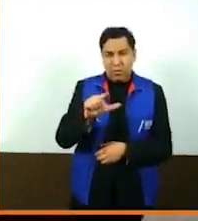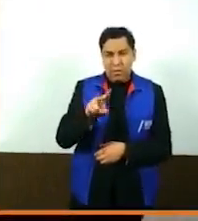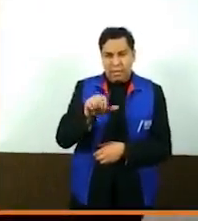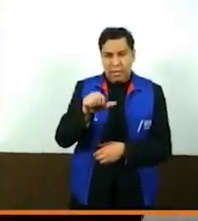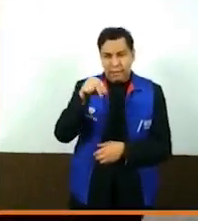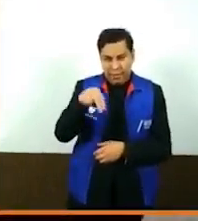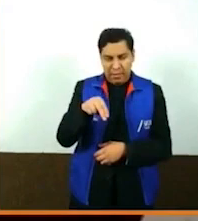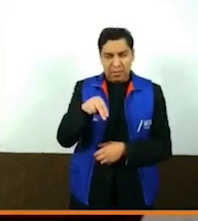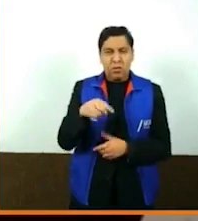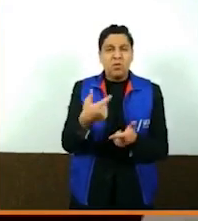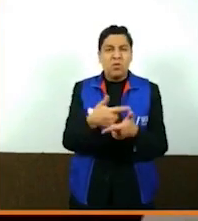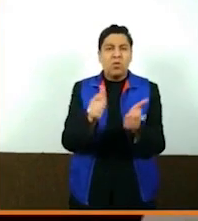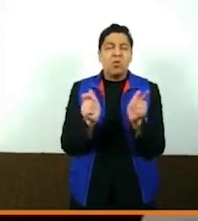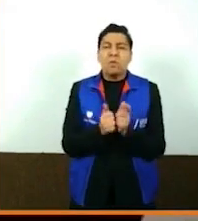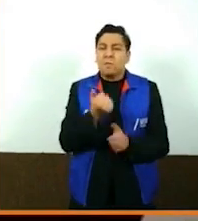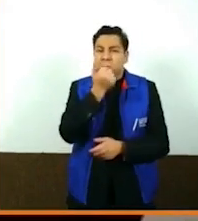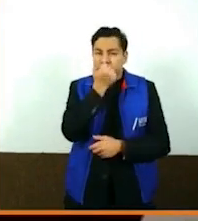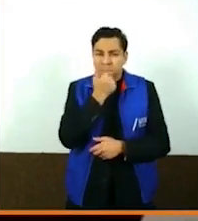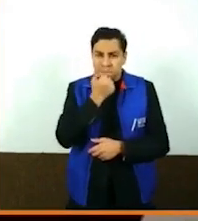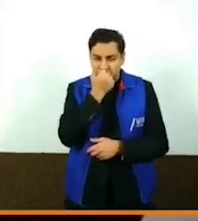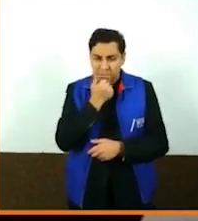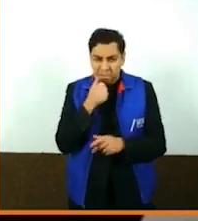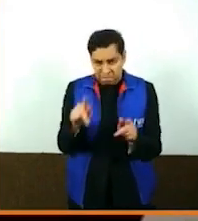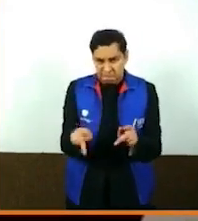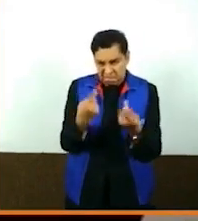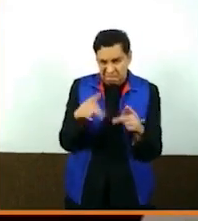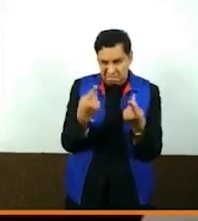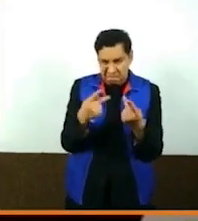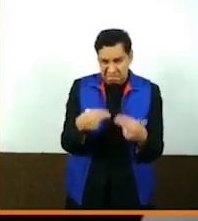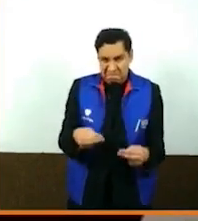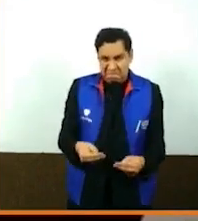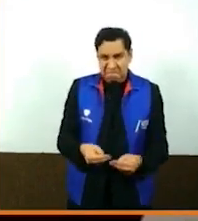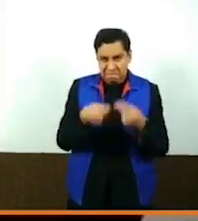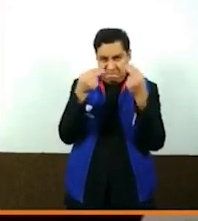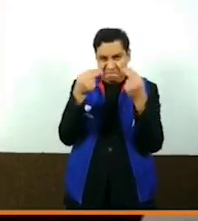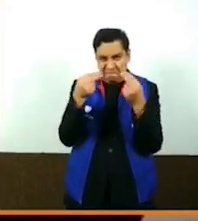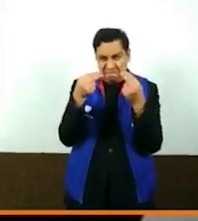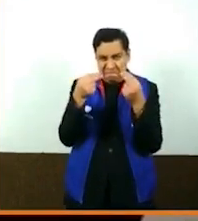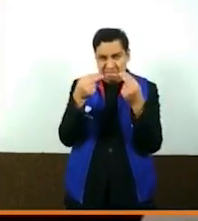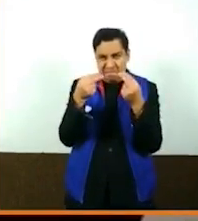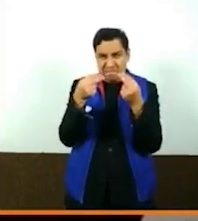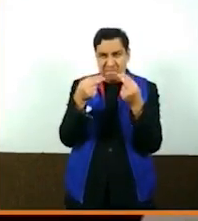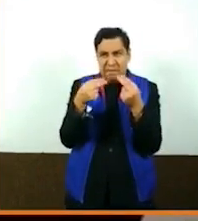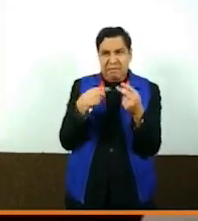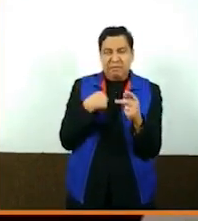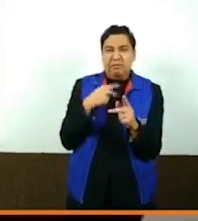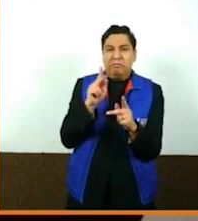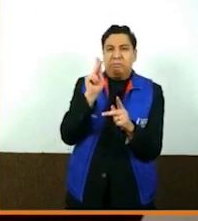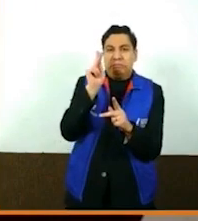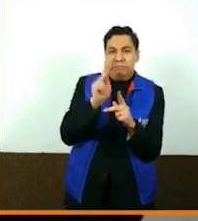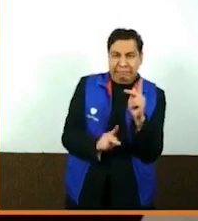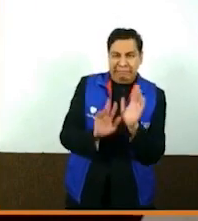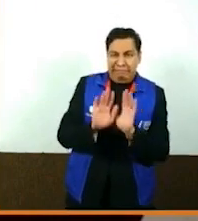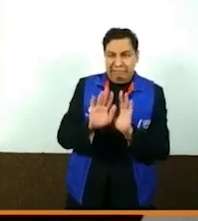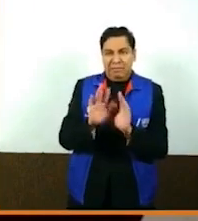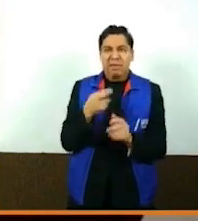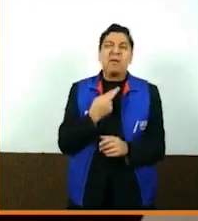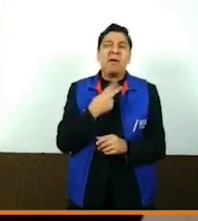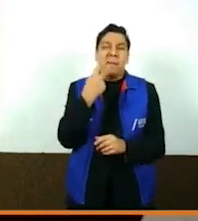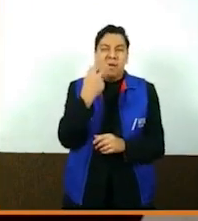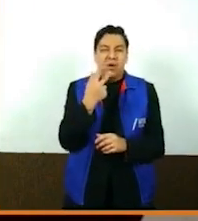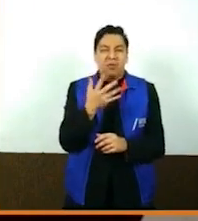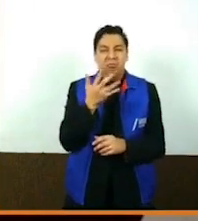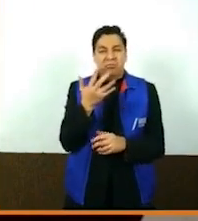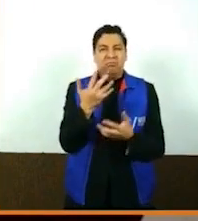azucarero, un complejo. Después de esta parte tan estructurada, voy a ser muy espontánea en este, en